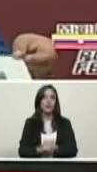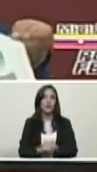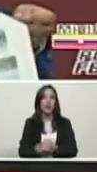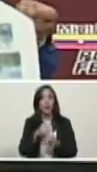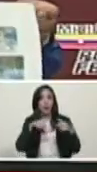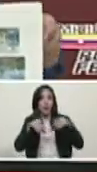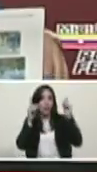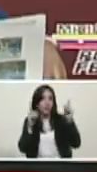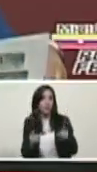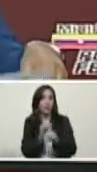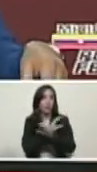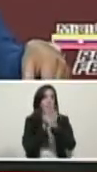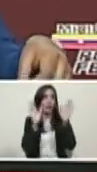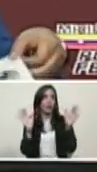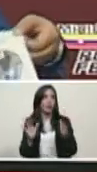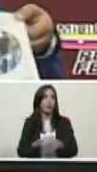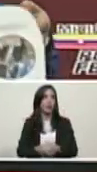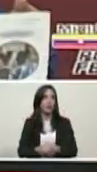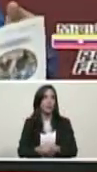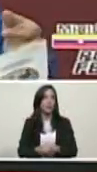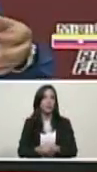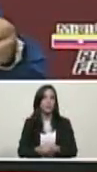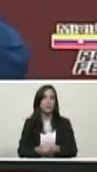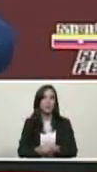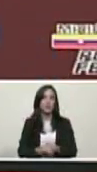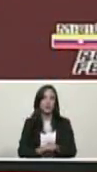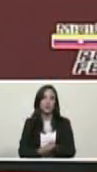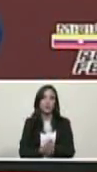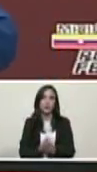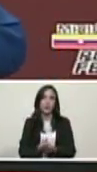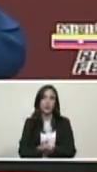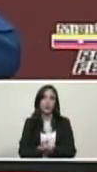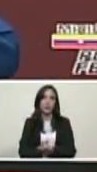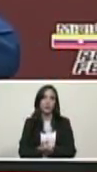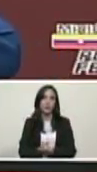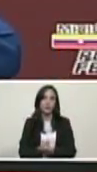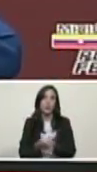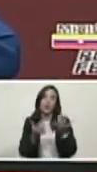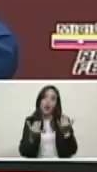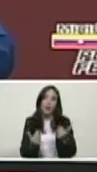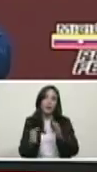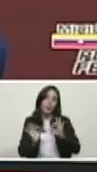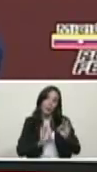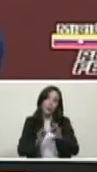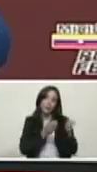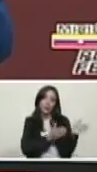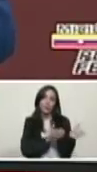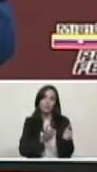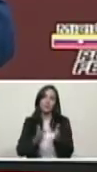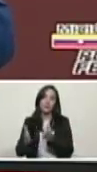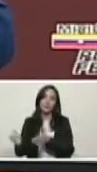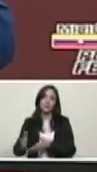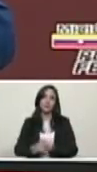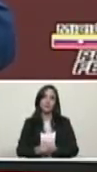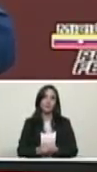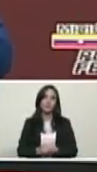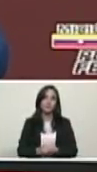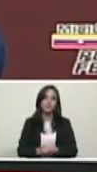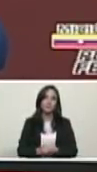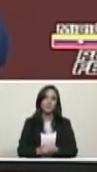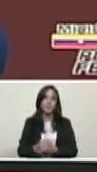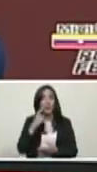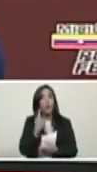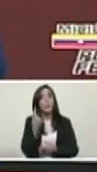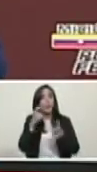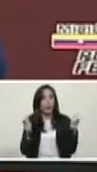este es el último material ahorita estamos en la fase preparatoria este la primera reunión